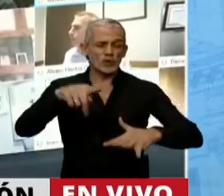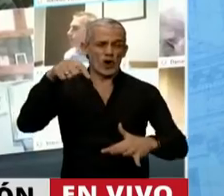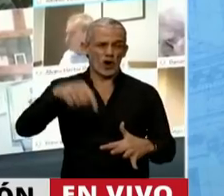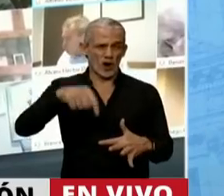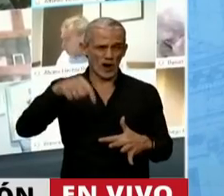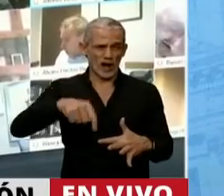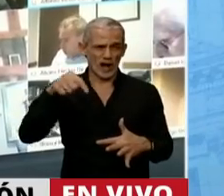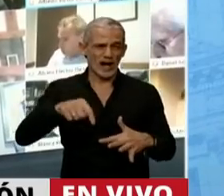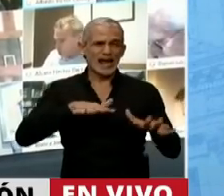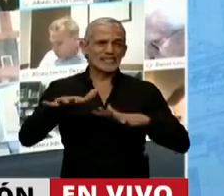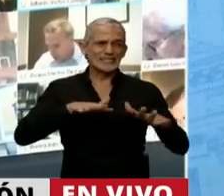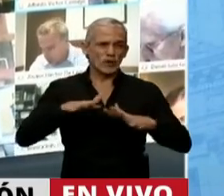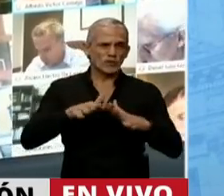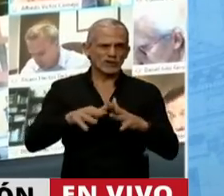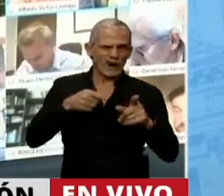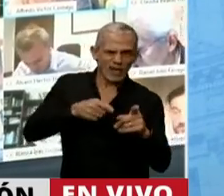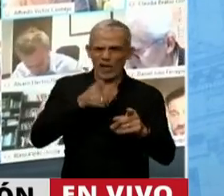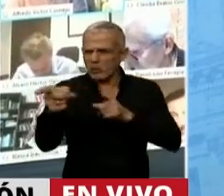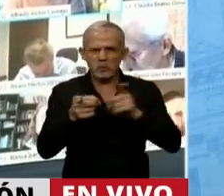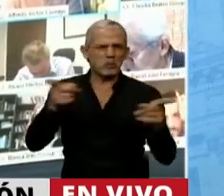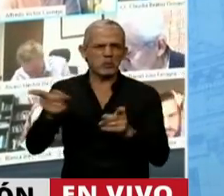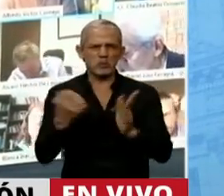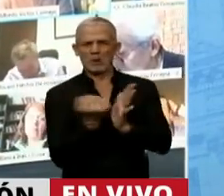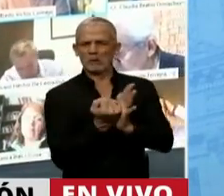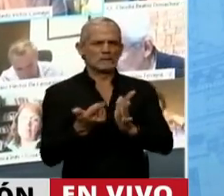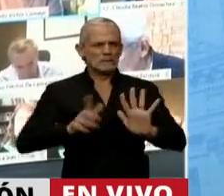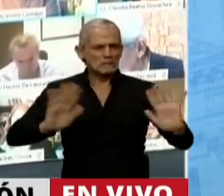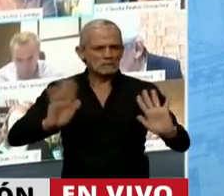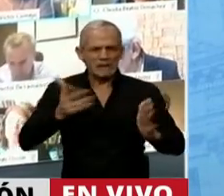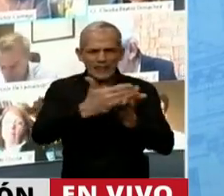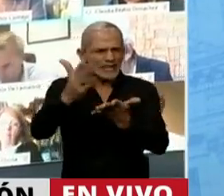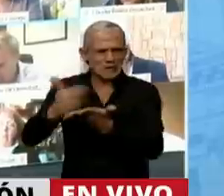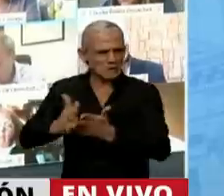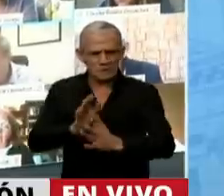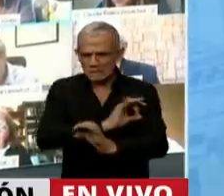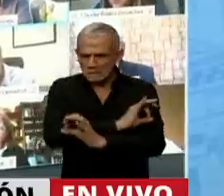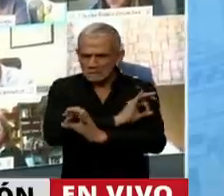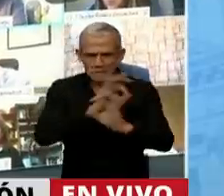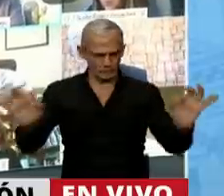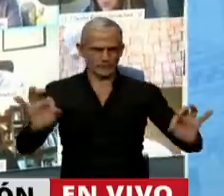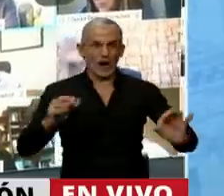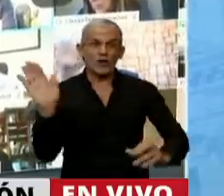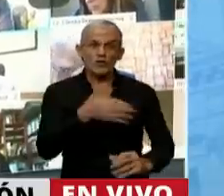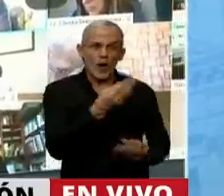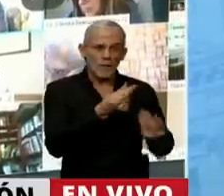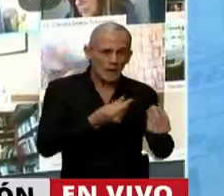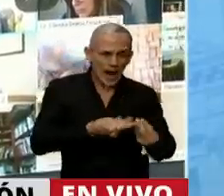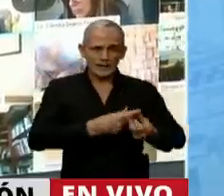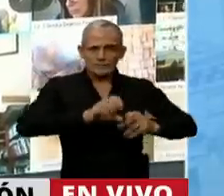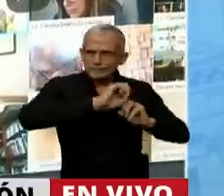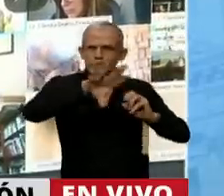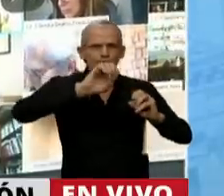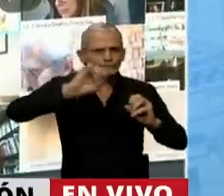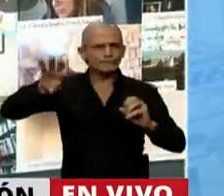situación de persecución, ni de estigmatización, ni de discriminación. Todos los recursos que se vinieron